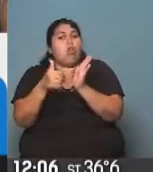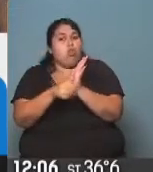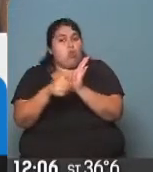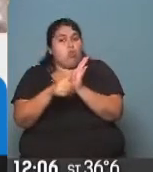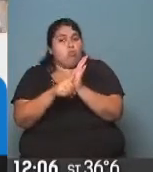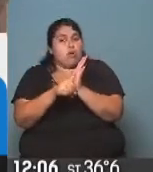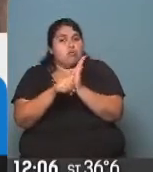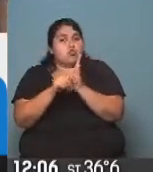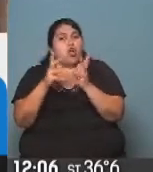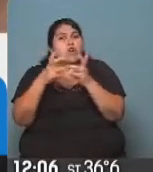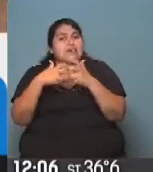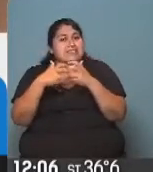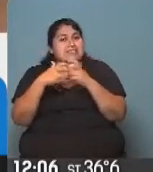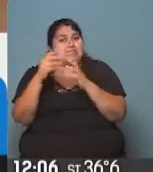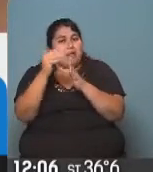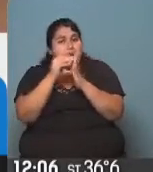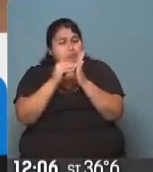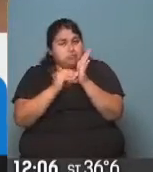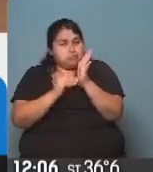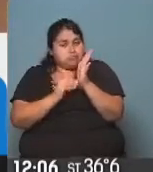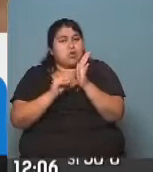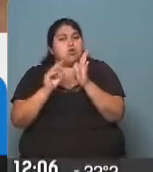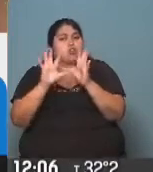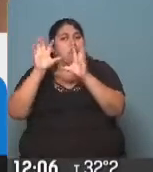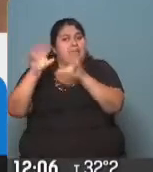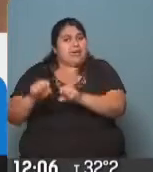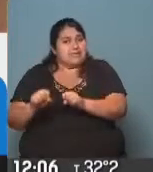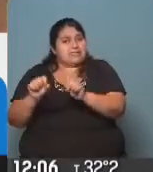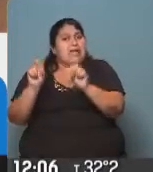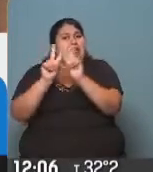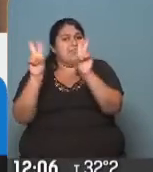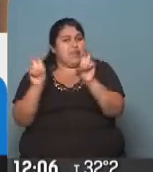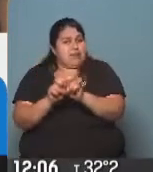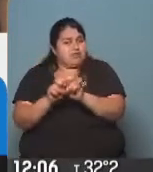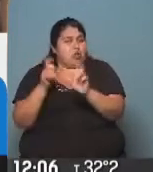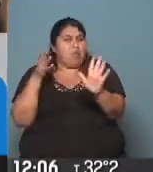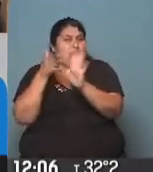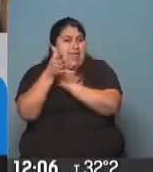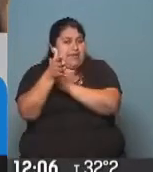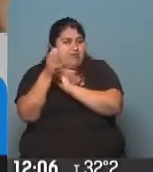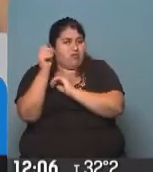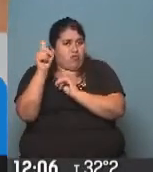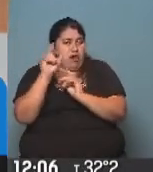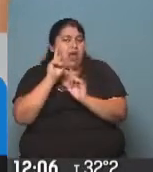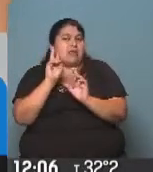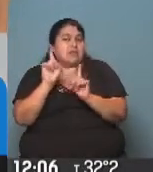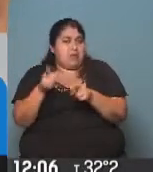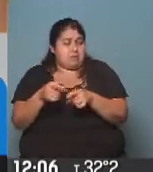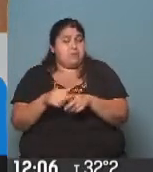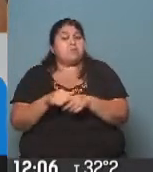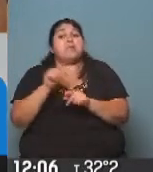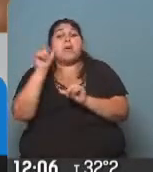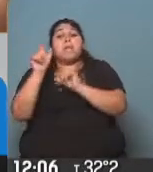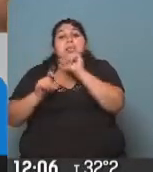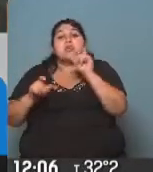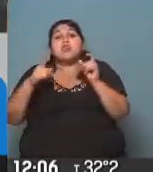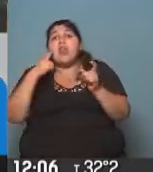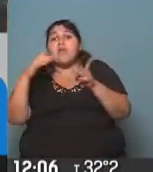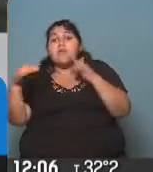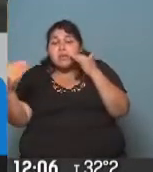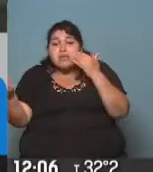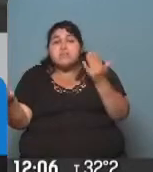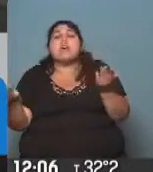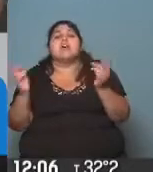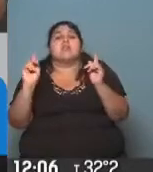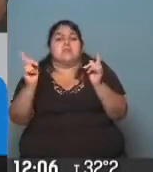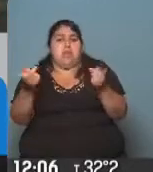en la lista de capturas internacionales para evitar que se fugue del país vecinos de aquí del barrio que conocen